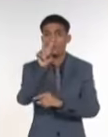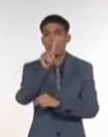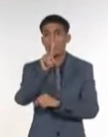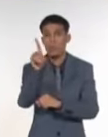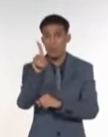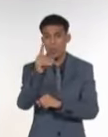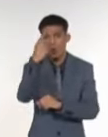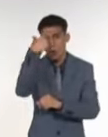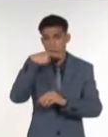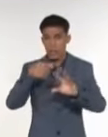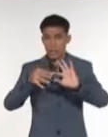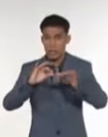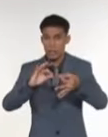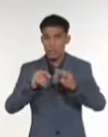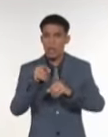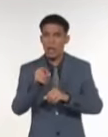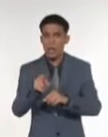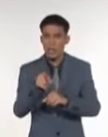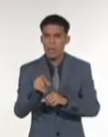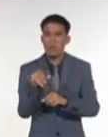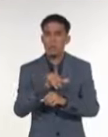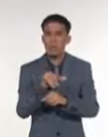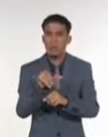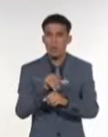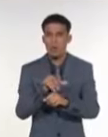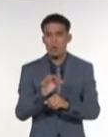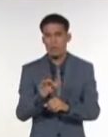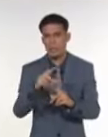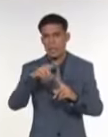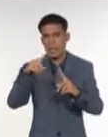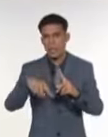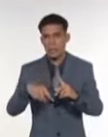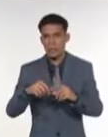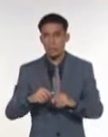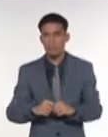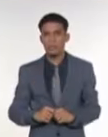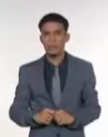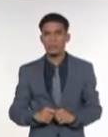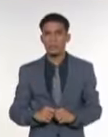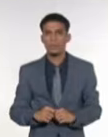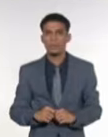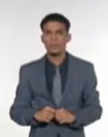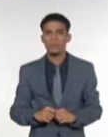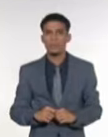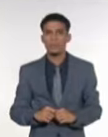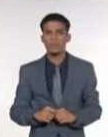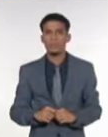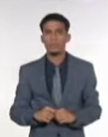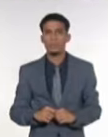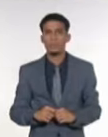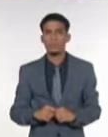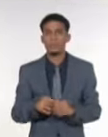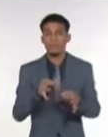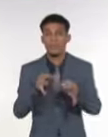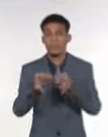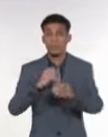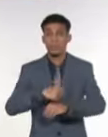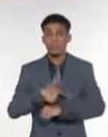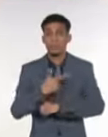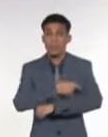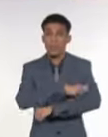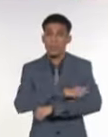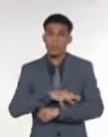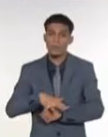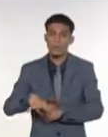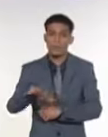Artemisa se presentó con el espectáculo Mi Solar, escenografía e intencionalidad artística en función de la cultura popular